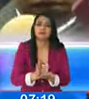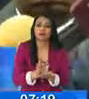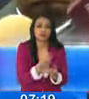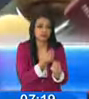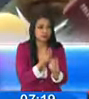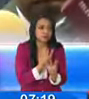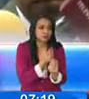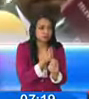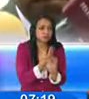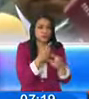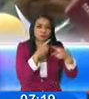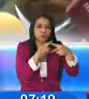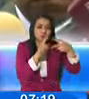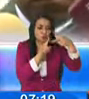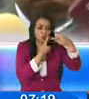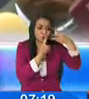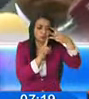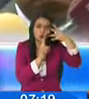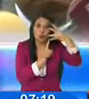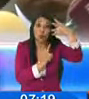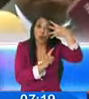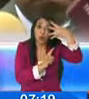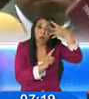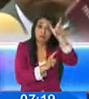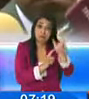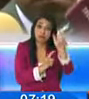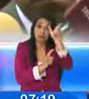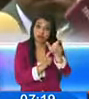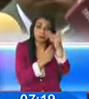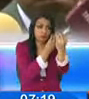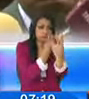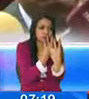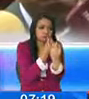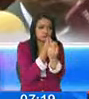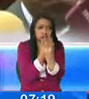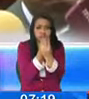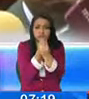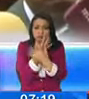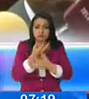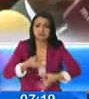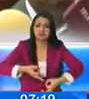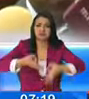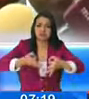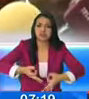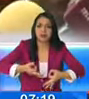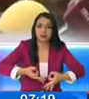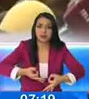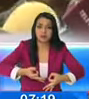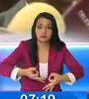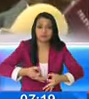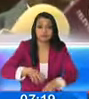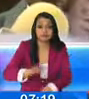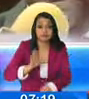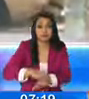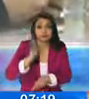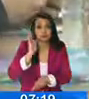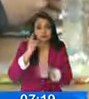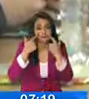que son 4 testimonios en total, permiten que se confirme y que se vaya sustentando la acusación